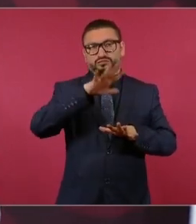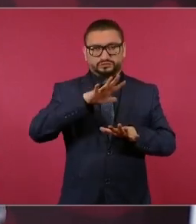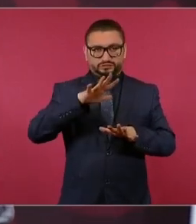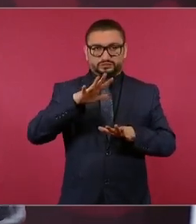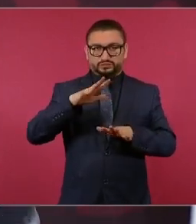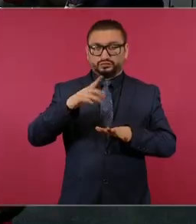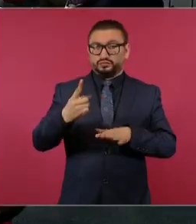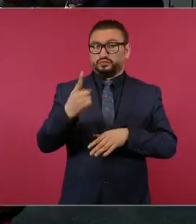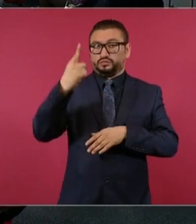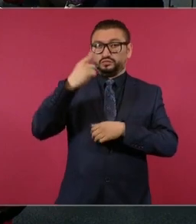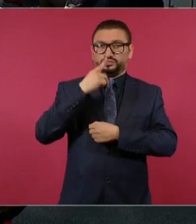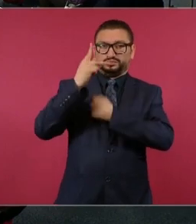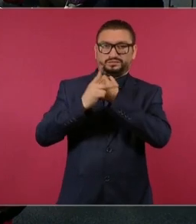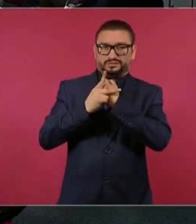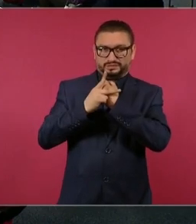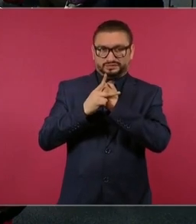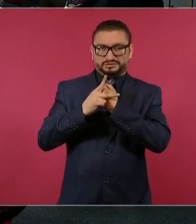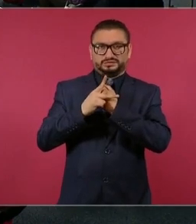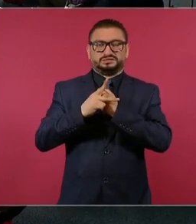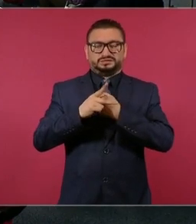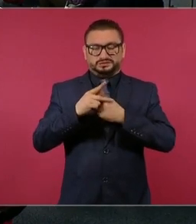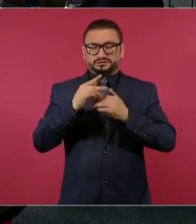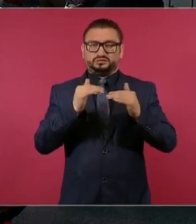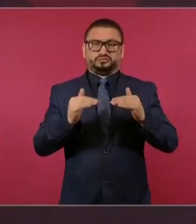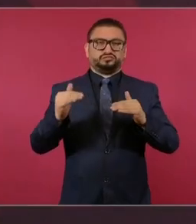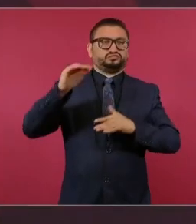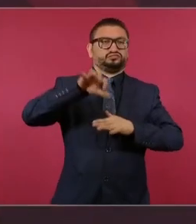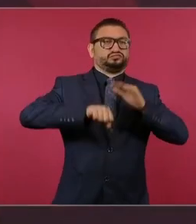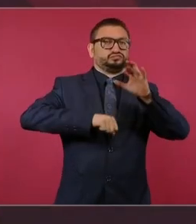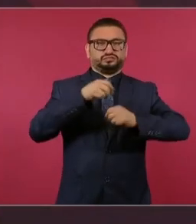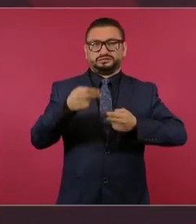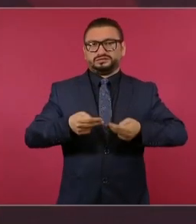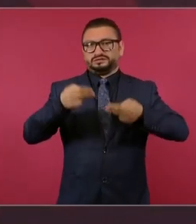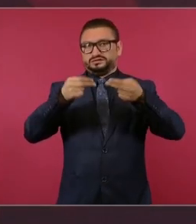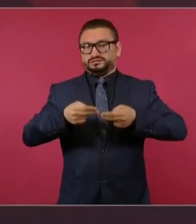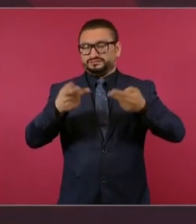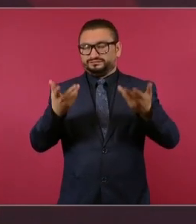de una nación, si hay una hegemonía en lo económico, en lo comercial,